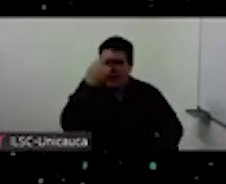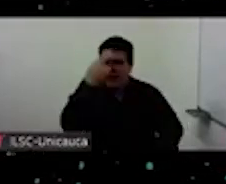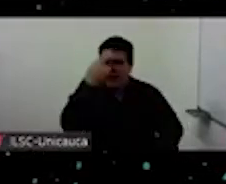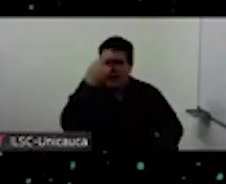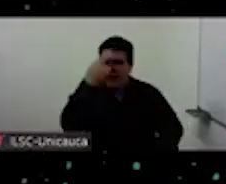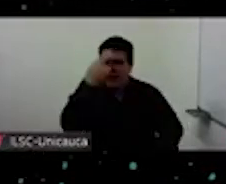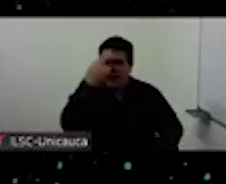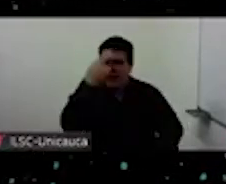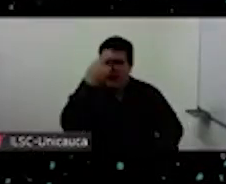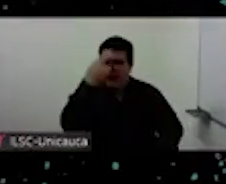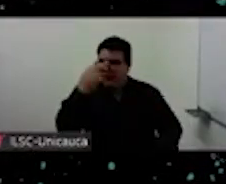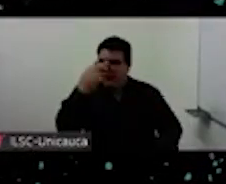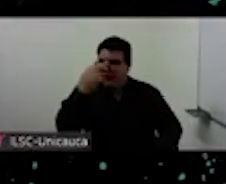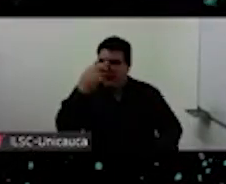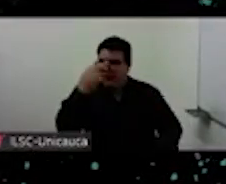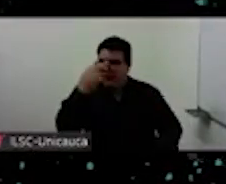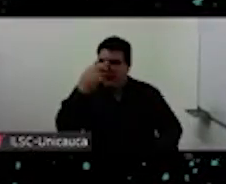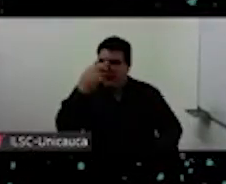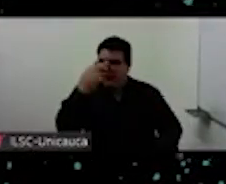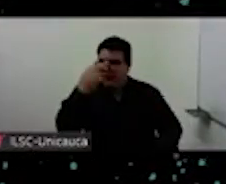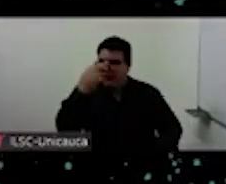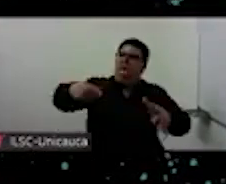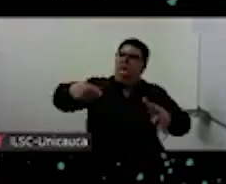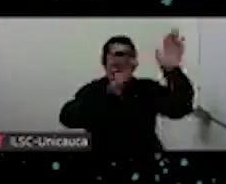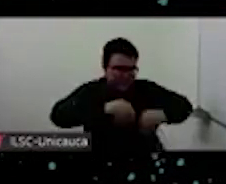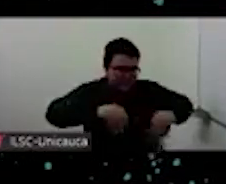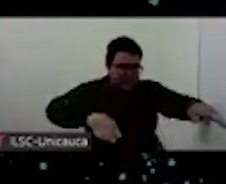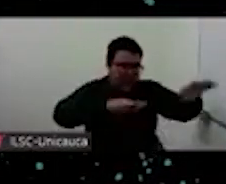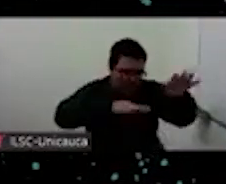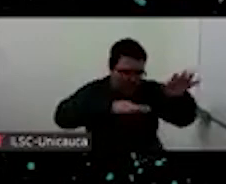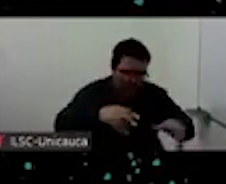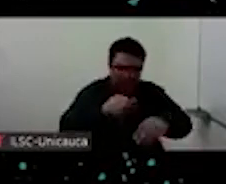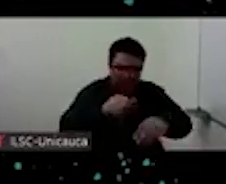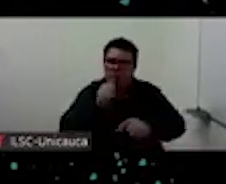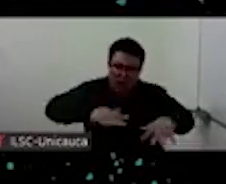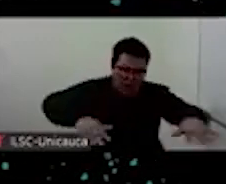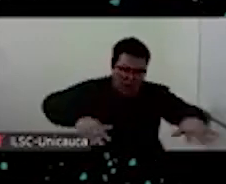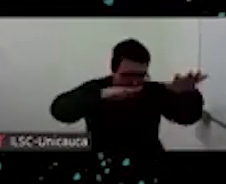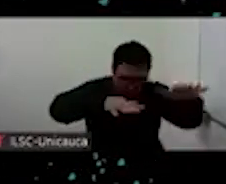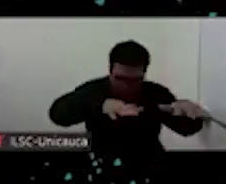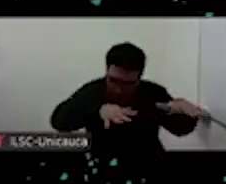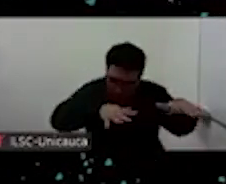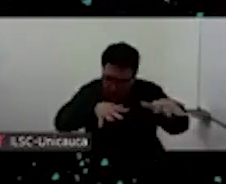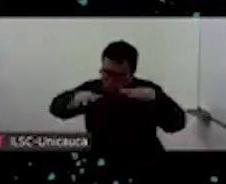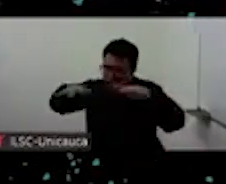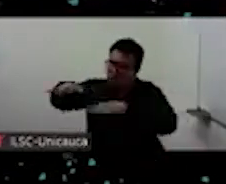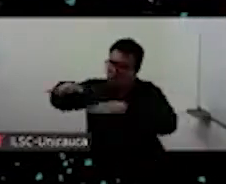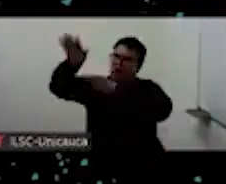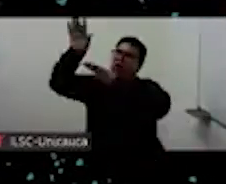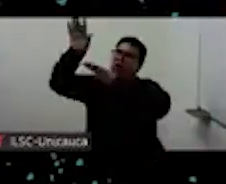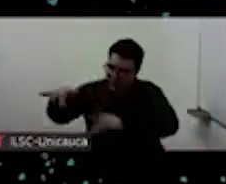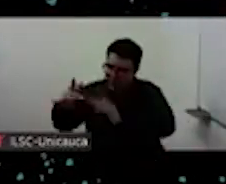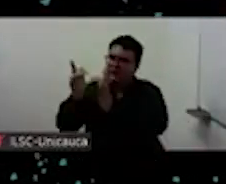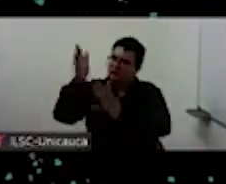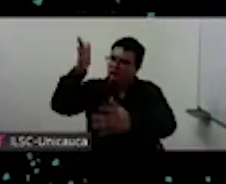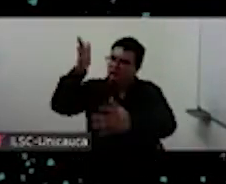los colonizadores. Esto que implicó la reducción del arte milenario a la simple